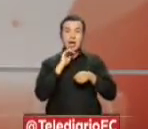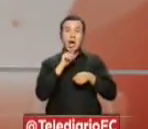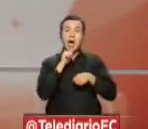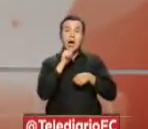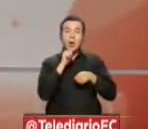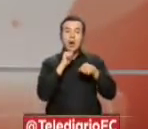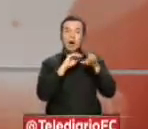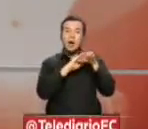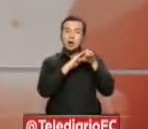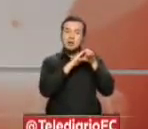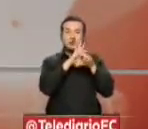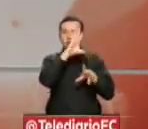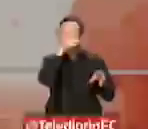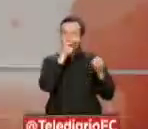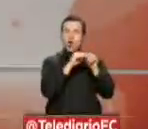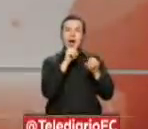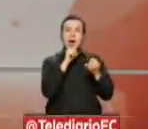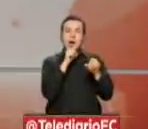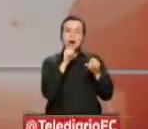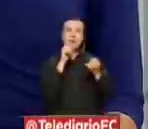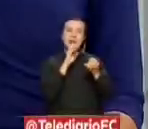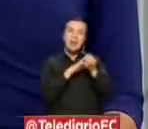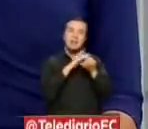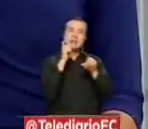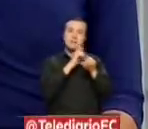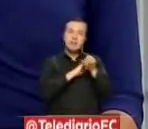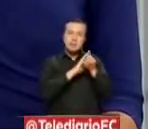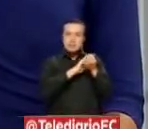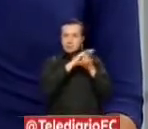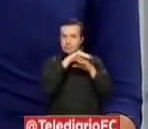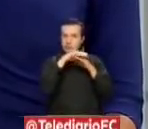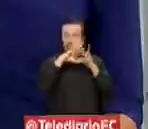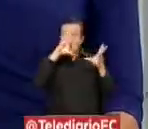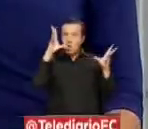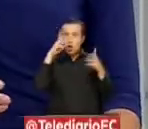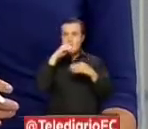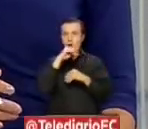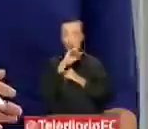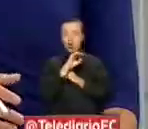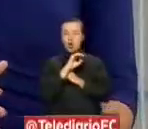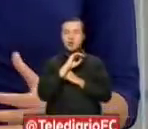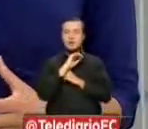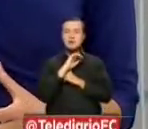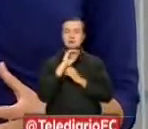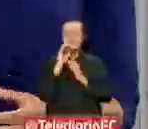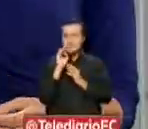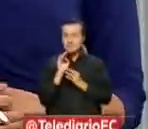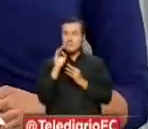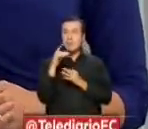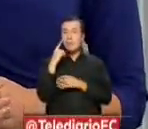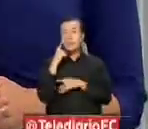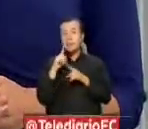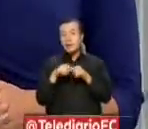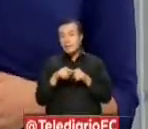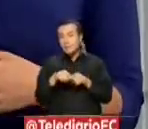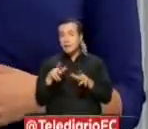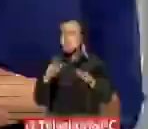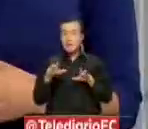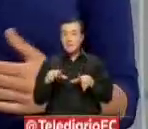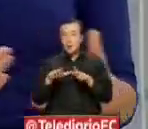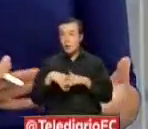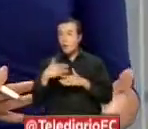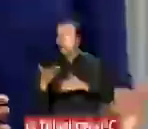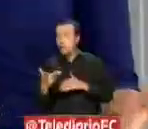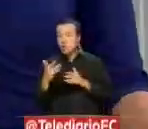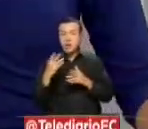de secarlos interno y externamente. Así es, bueno, y esto también depende del lugar donde se desenvuelvan las mascotitas, si están dentro de la